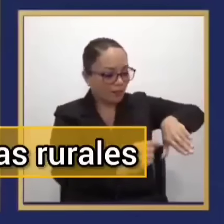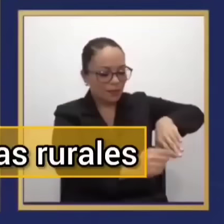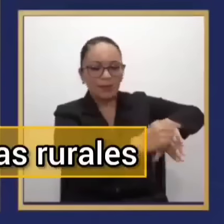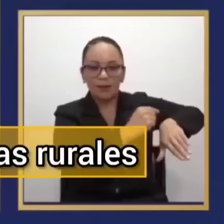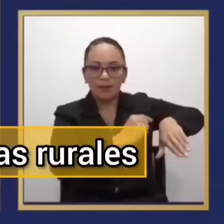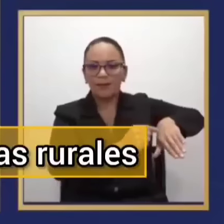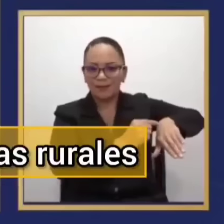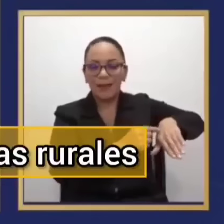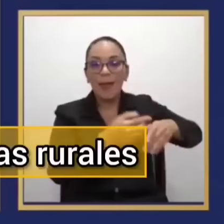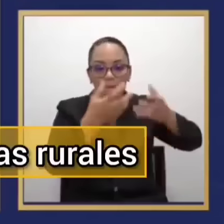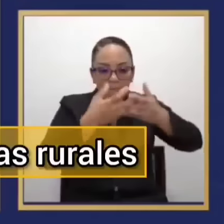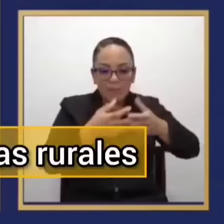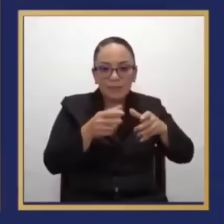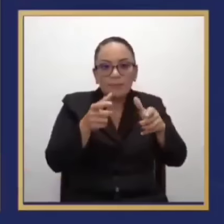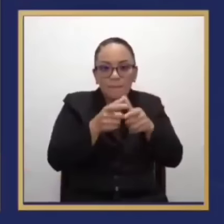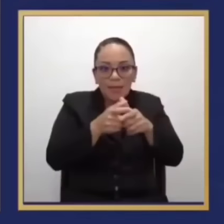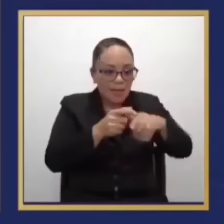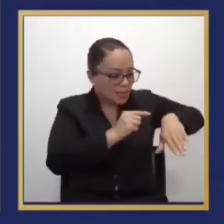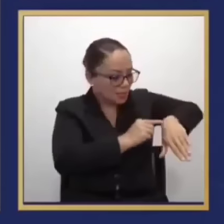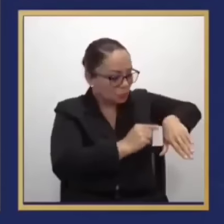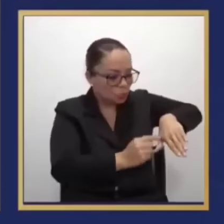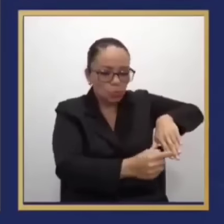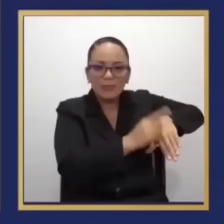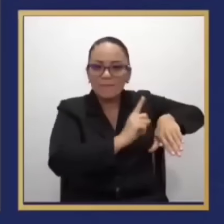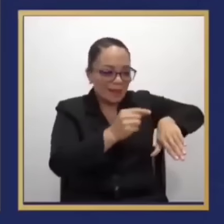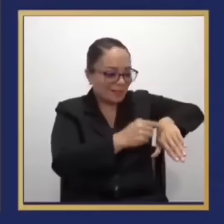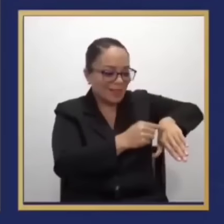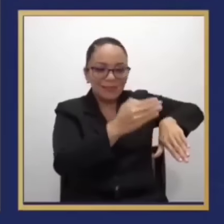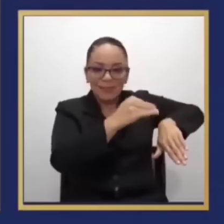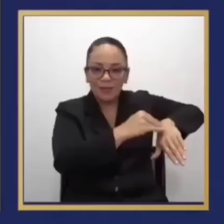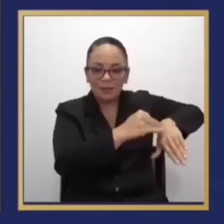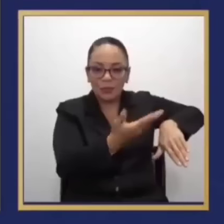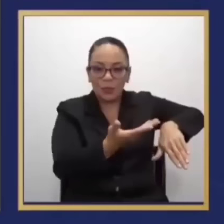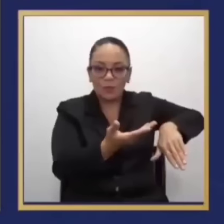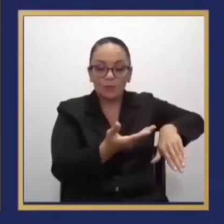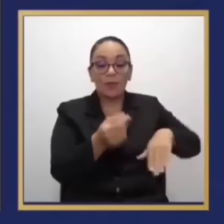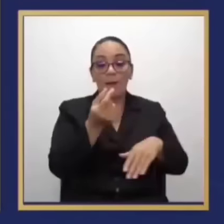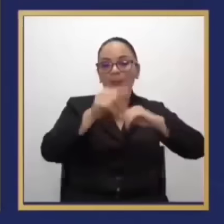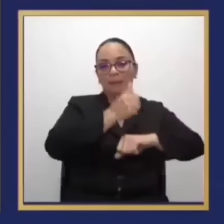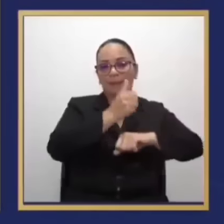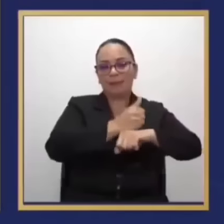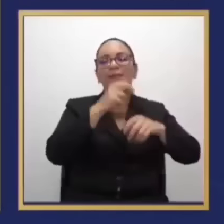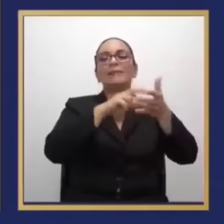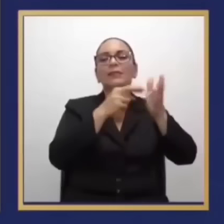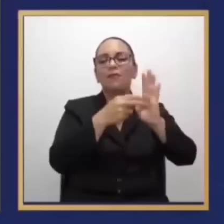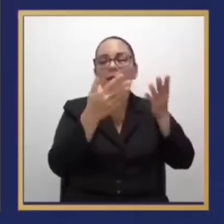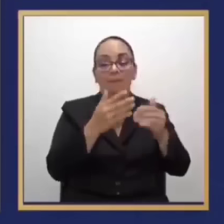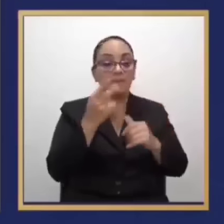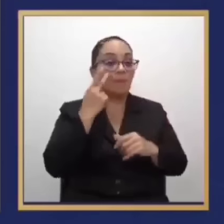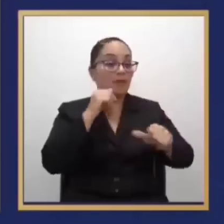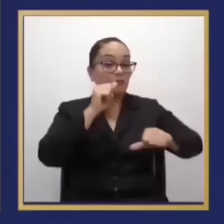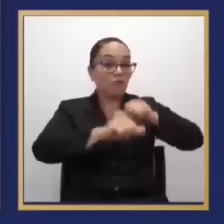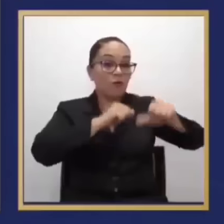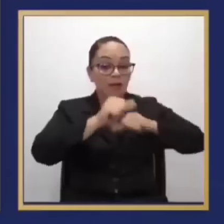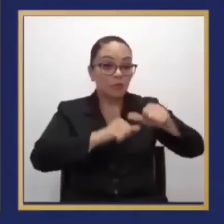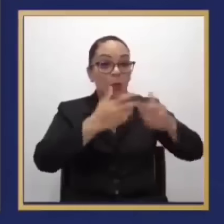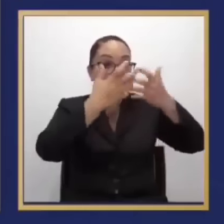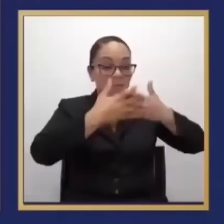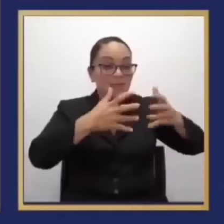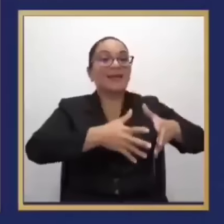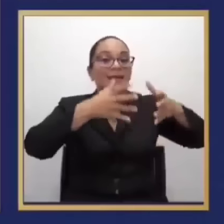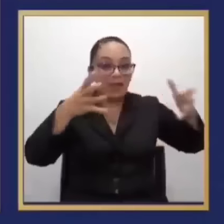empresas pequeñas en las zonas rurales. Se establece un monto base. Eso significa que el esfuerzo que tiene que hacer una empresa grande para